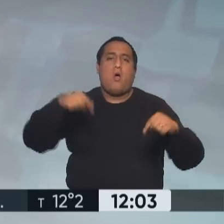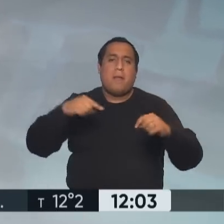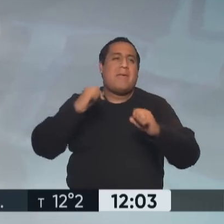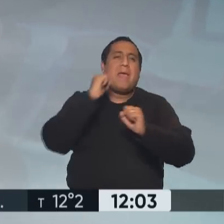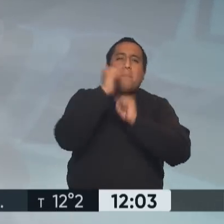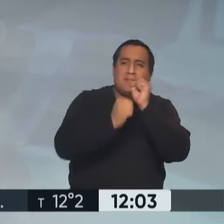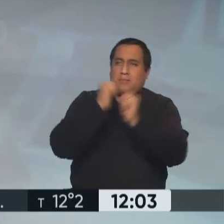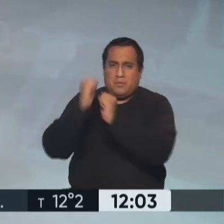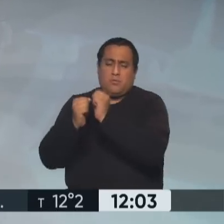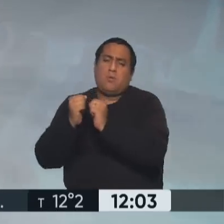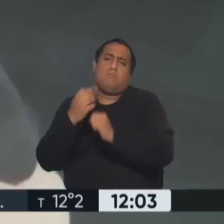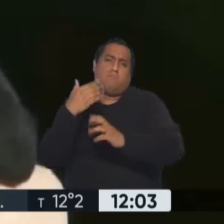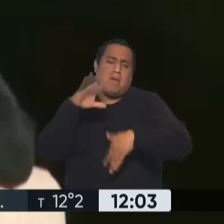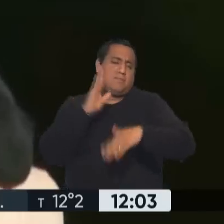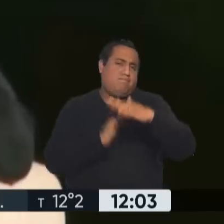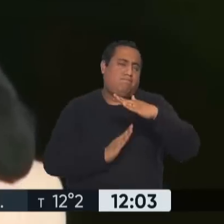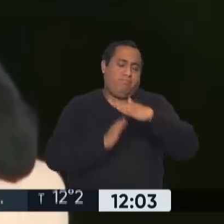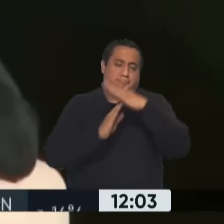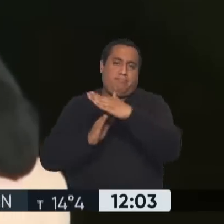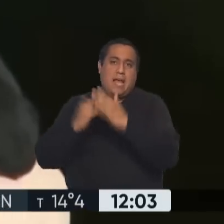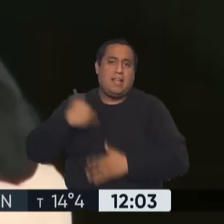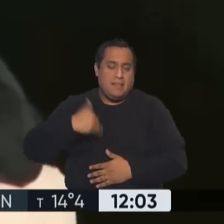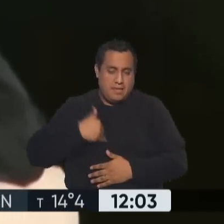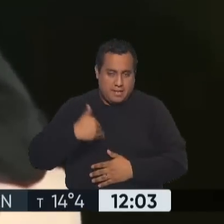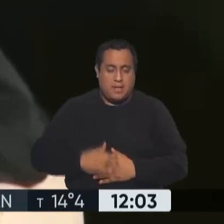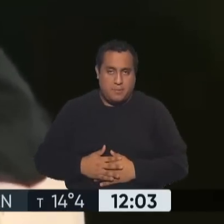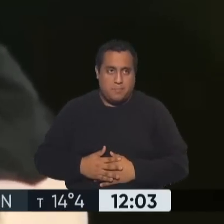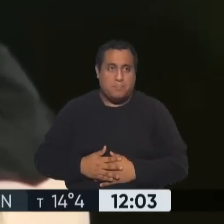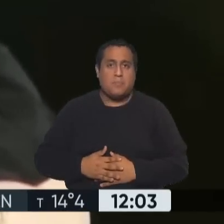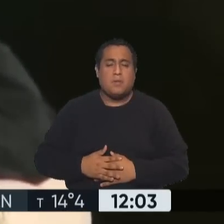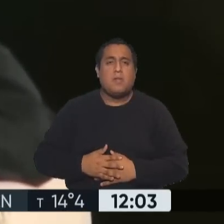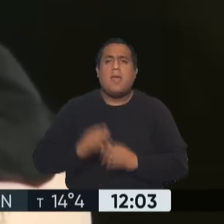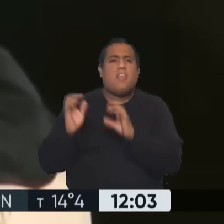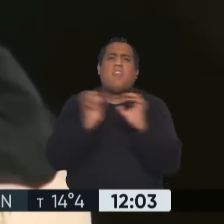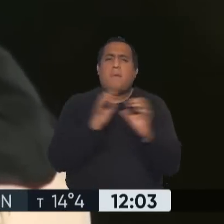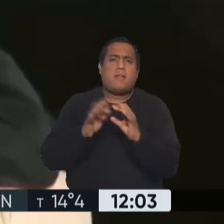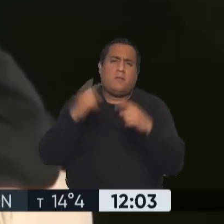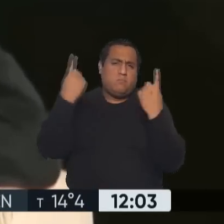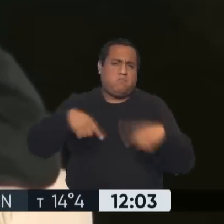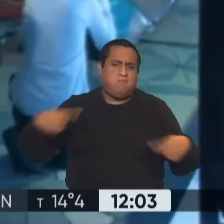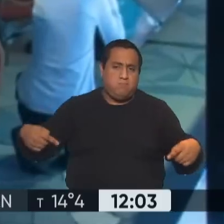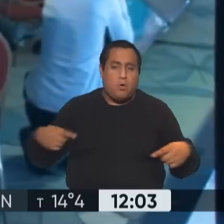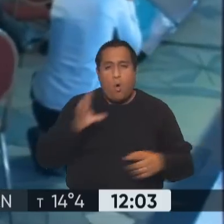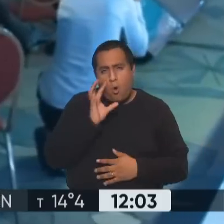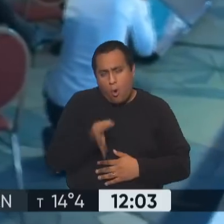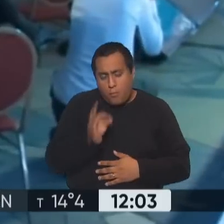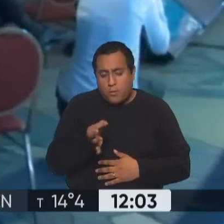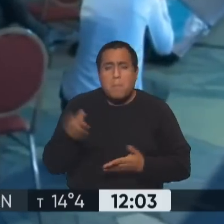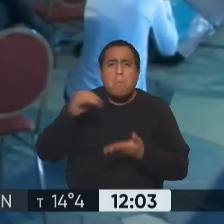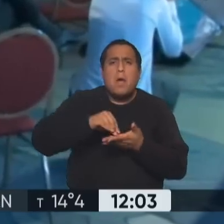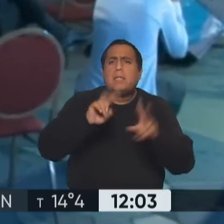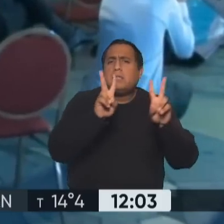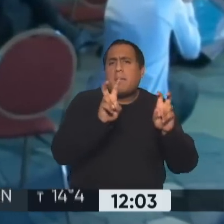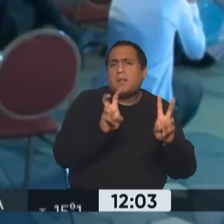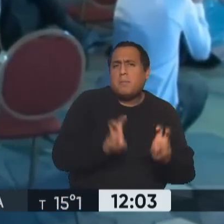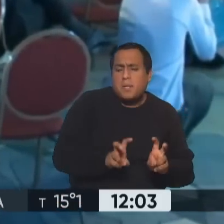empresarios más destacados, más importantes de la República Argentina. Varios debates, por supuesto, pero también cuestiones que